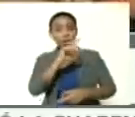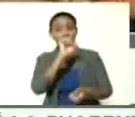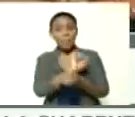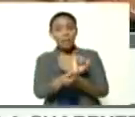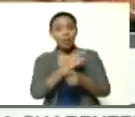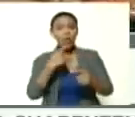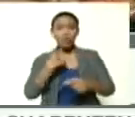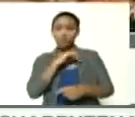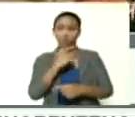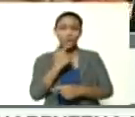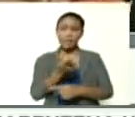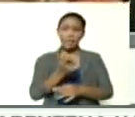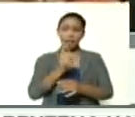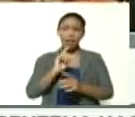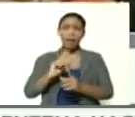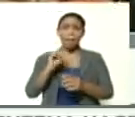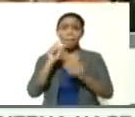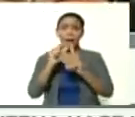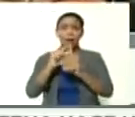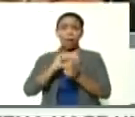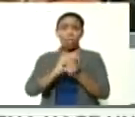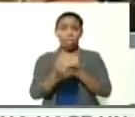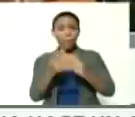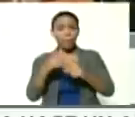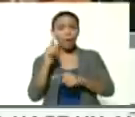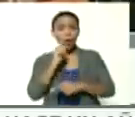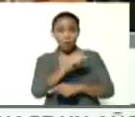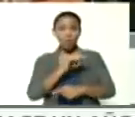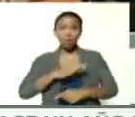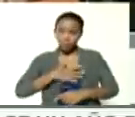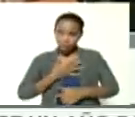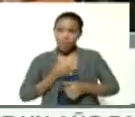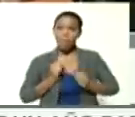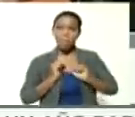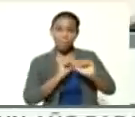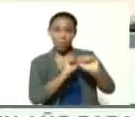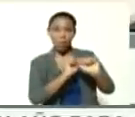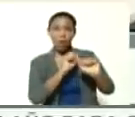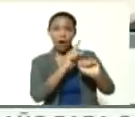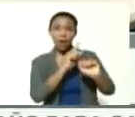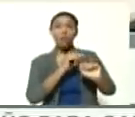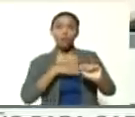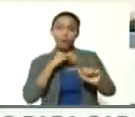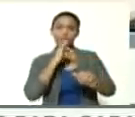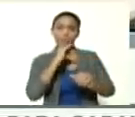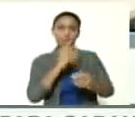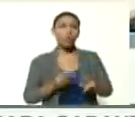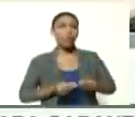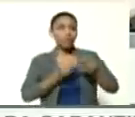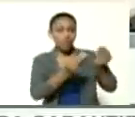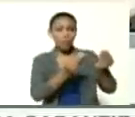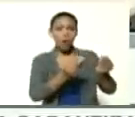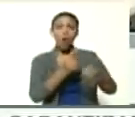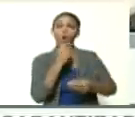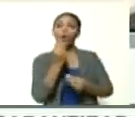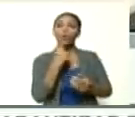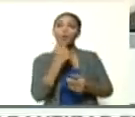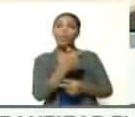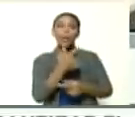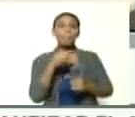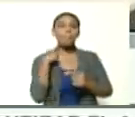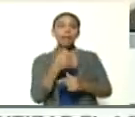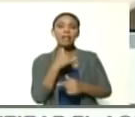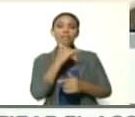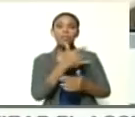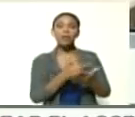lo contrario, pero sabemos muy bien que ellos han podido impedir, porque le dimos la información. Es como si nos dijeran, mañana nos